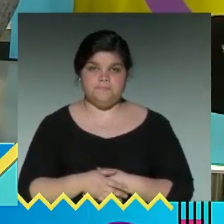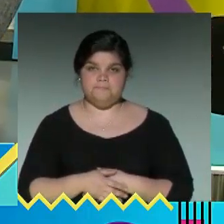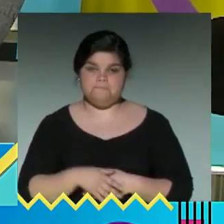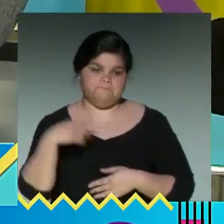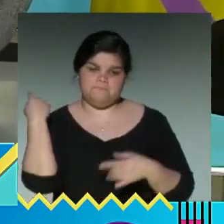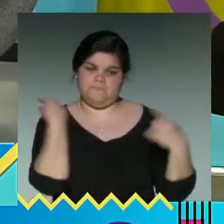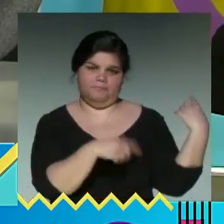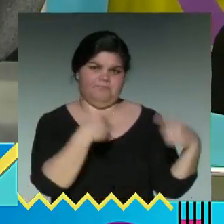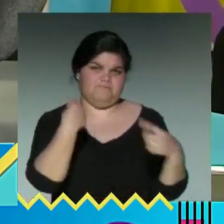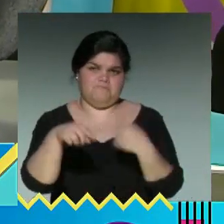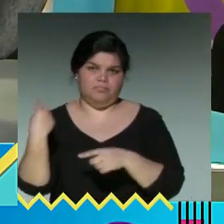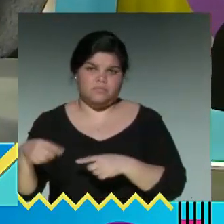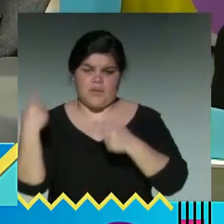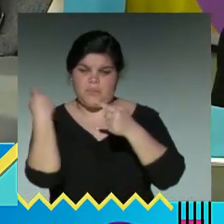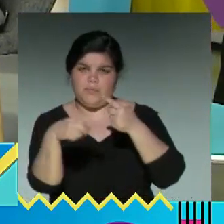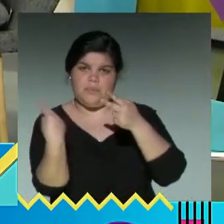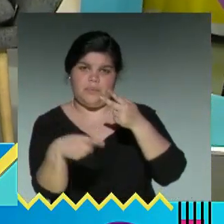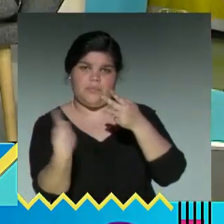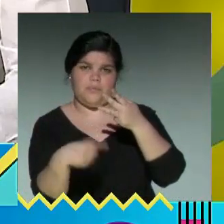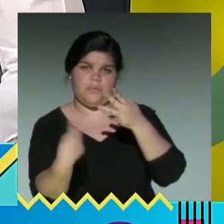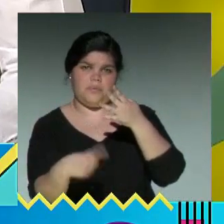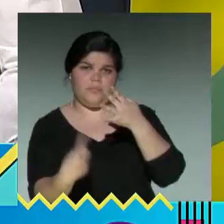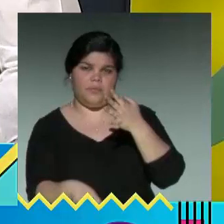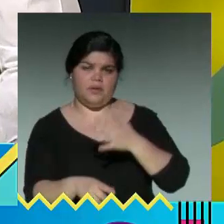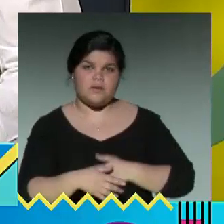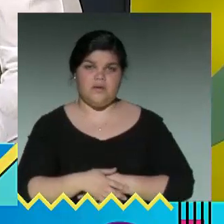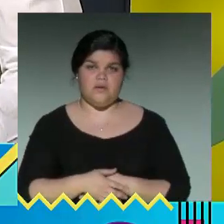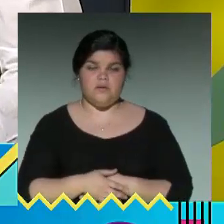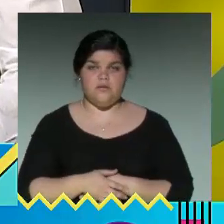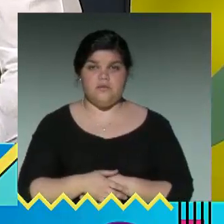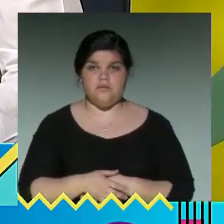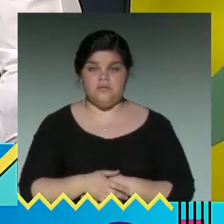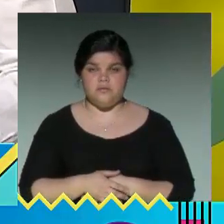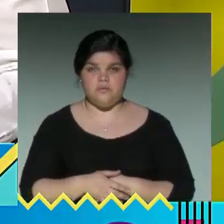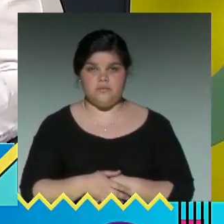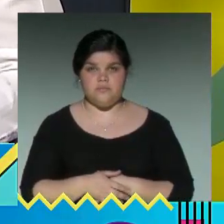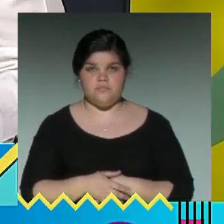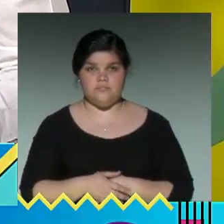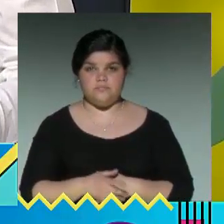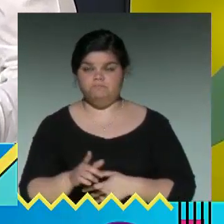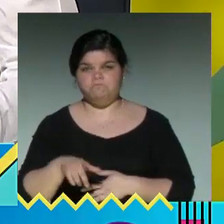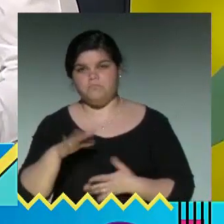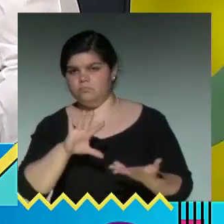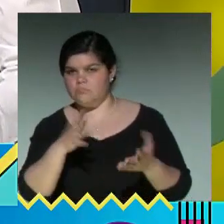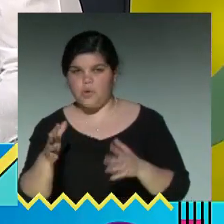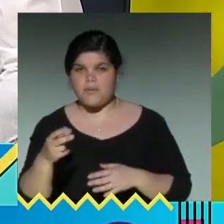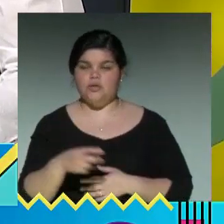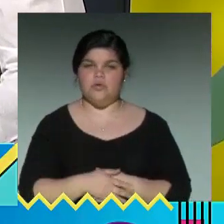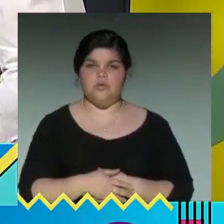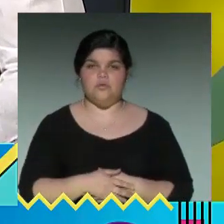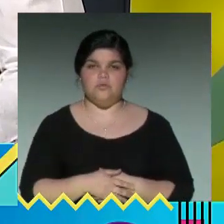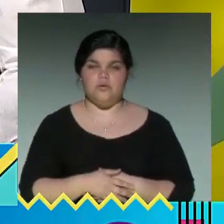diversidad de trabajos. Vamos a más de